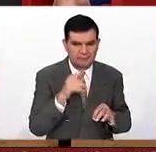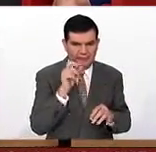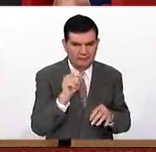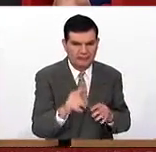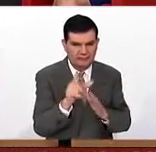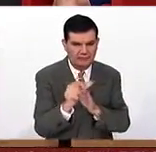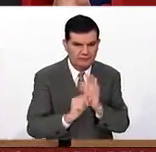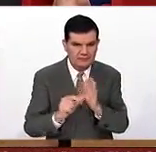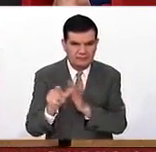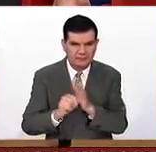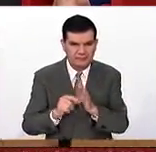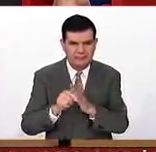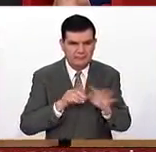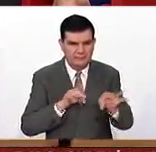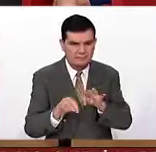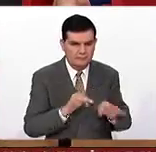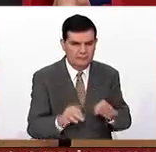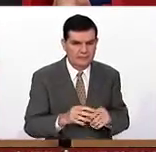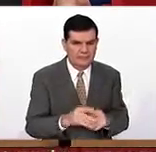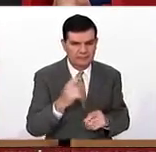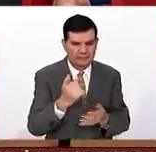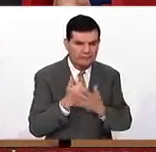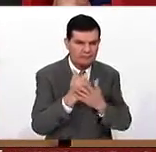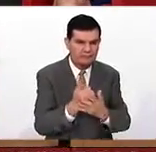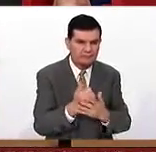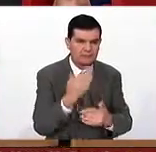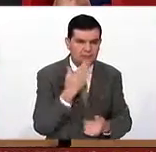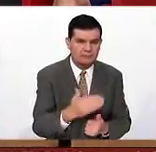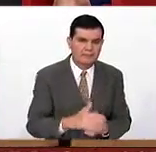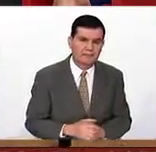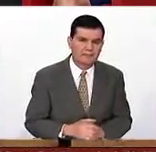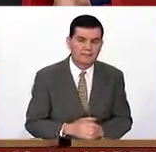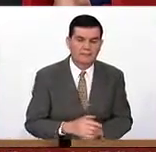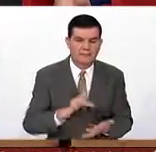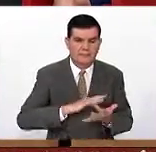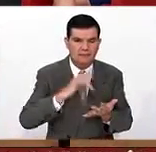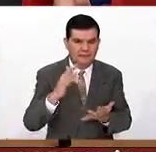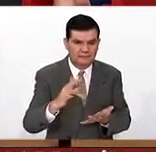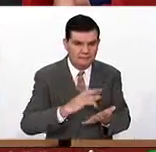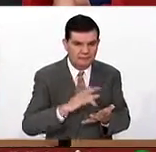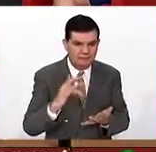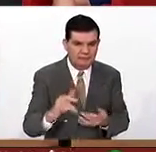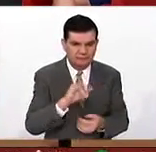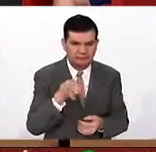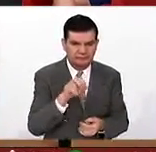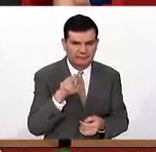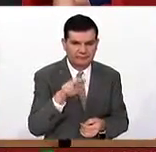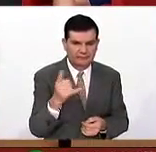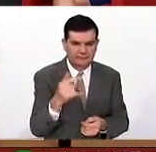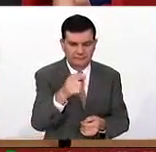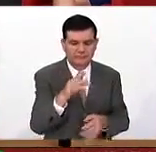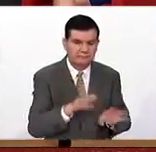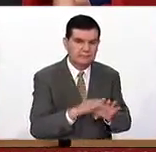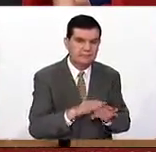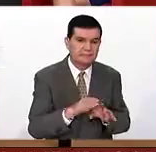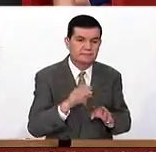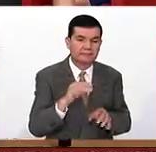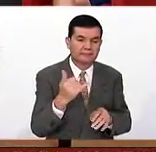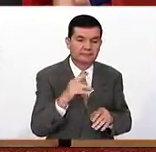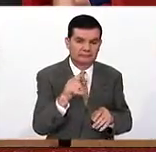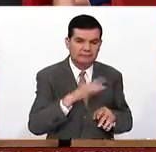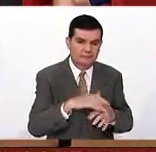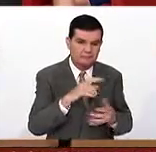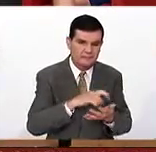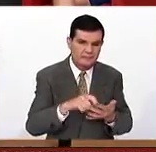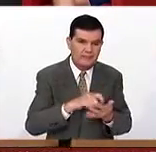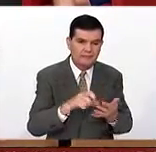mensual de nuestro trabajo esto ayuda bastante pues muchísimas gracias yury calzada él es director de educación para el consumo